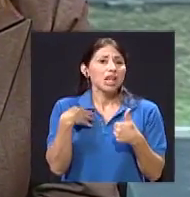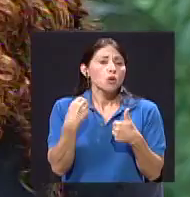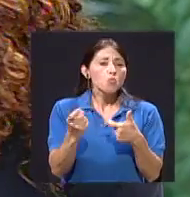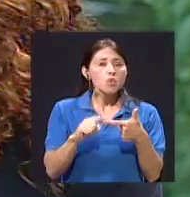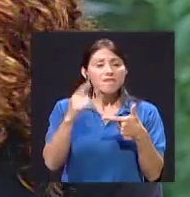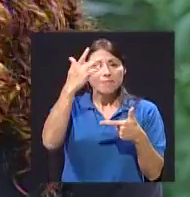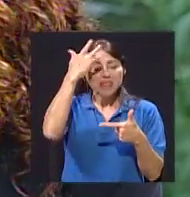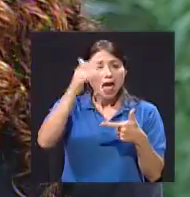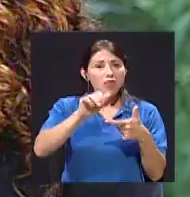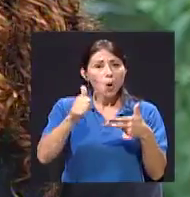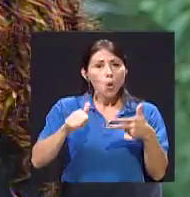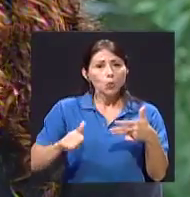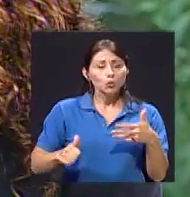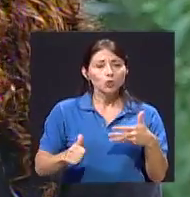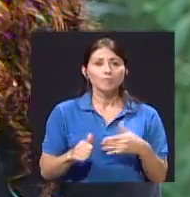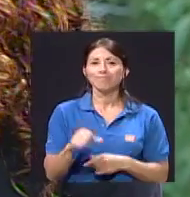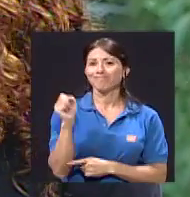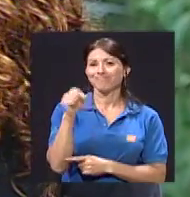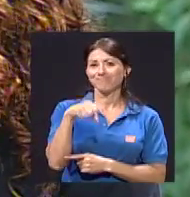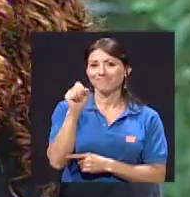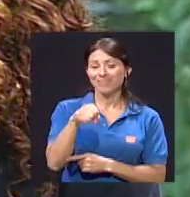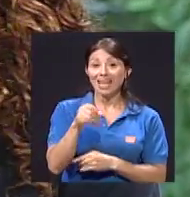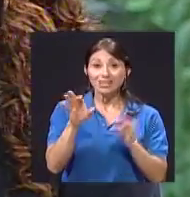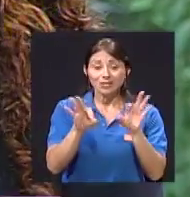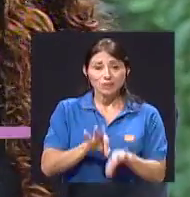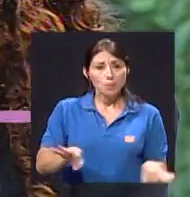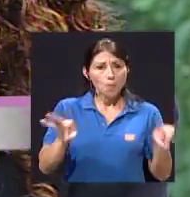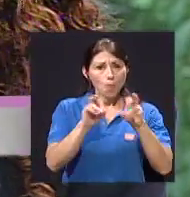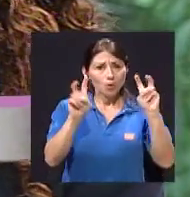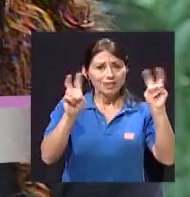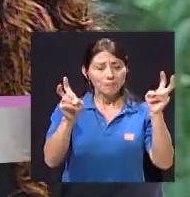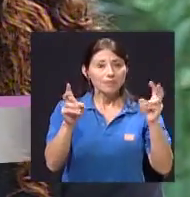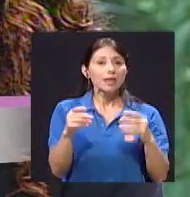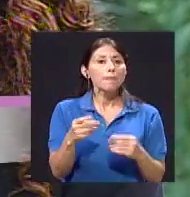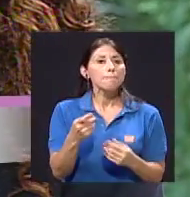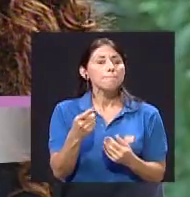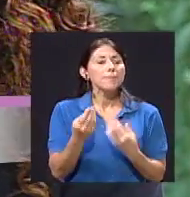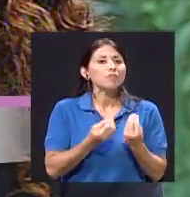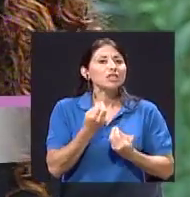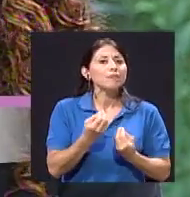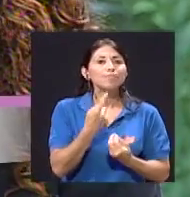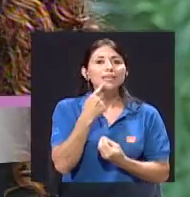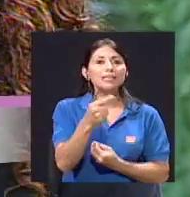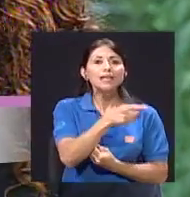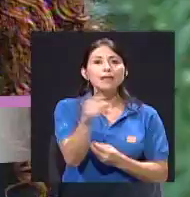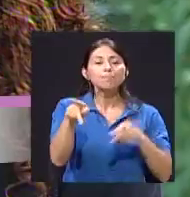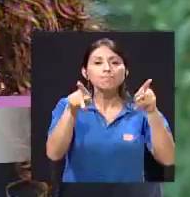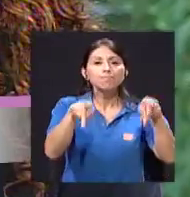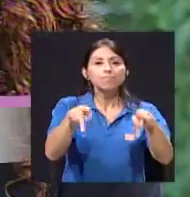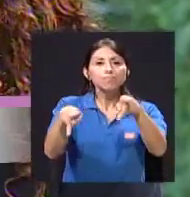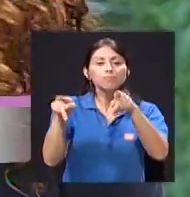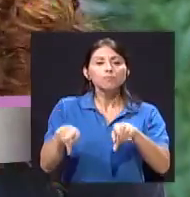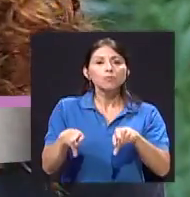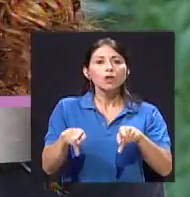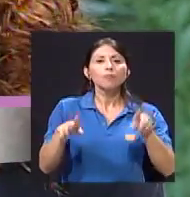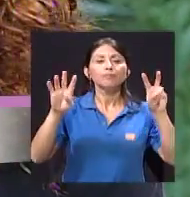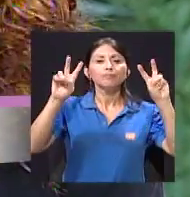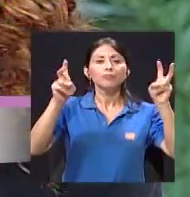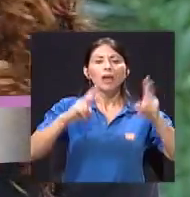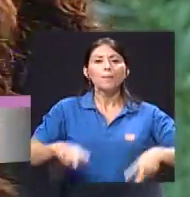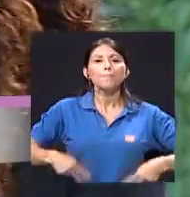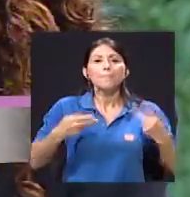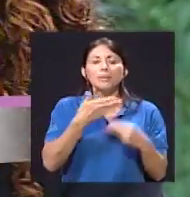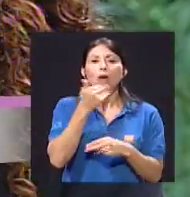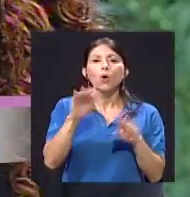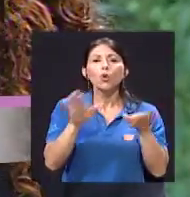y demás. Claro, es un tema importante y bueno, vamos a ver cómo les decimos a las personas cómo vivir mejor. En realidad es un tema